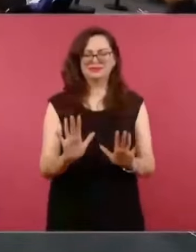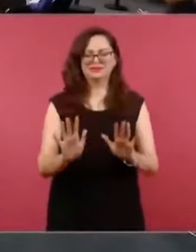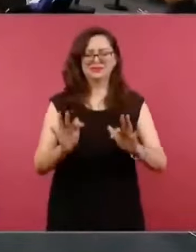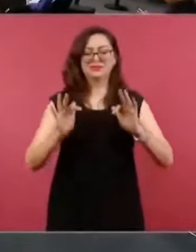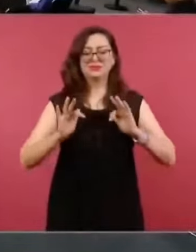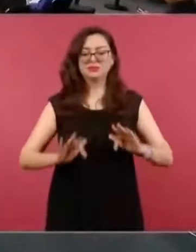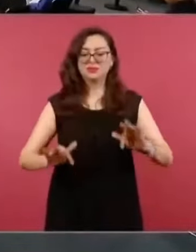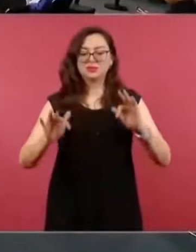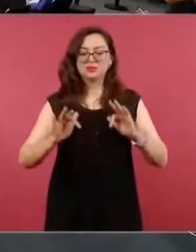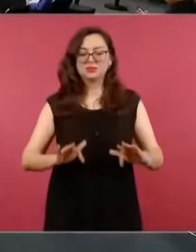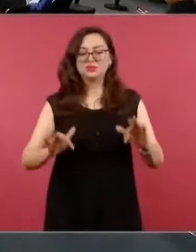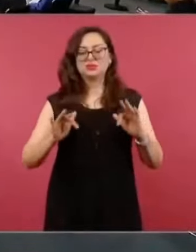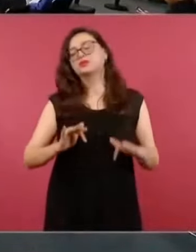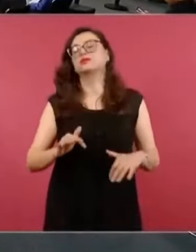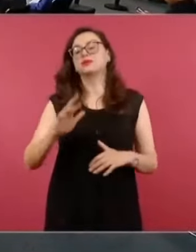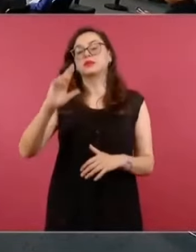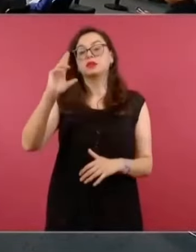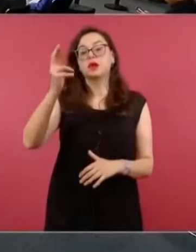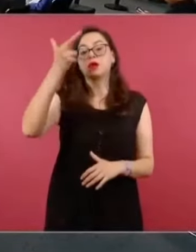San Francisco de Asís.